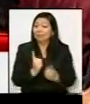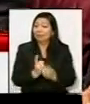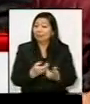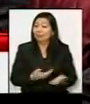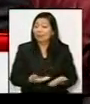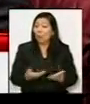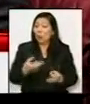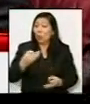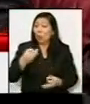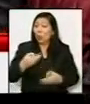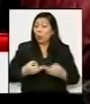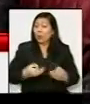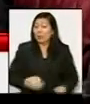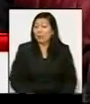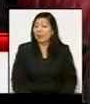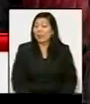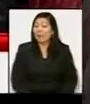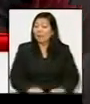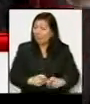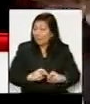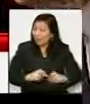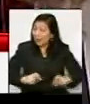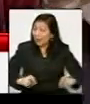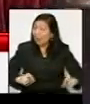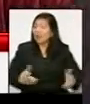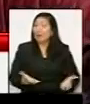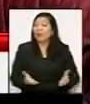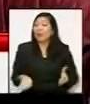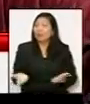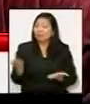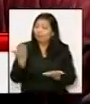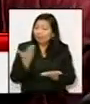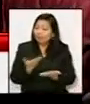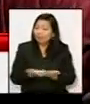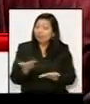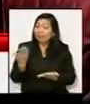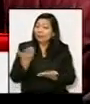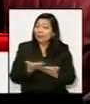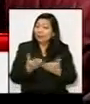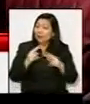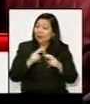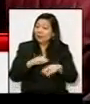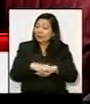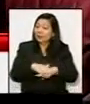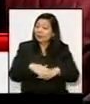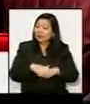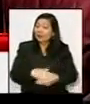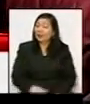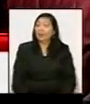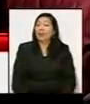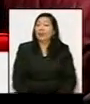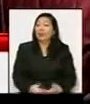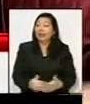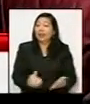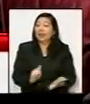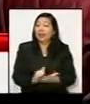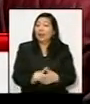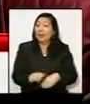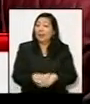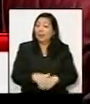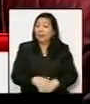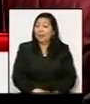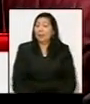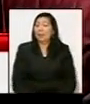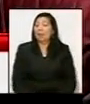ayudando de manera el parlamento se está acumulando se está asumiendo la investigación preparatoria la preliminar y la preparatoria